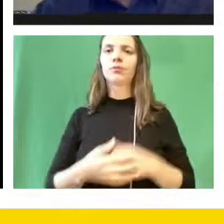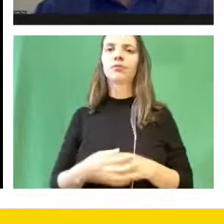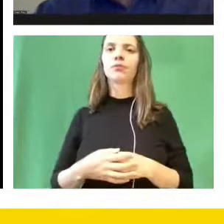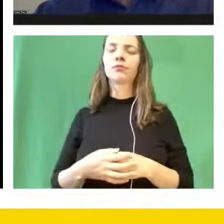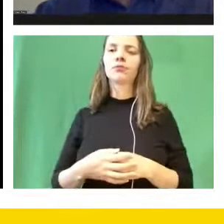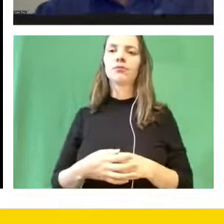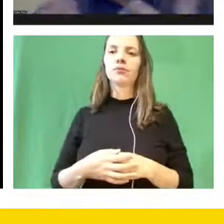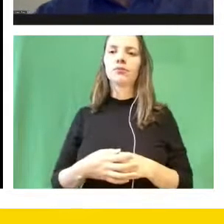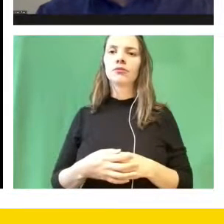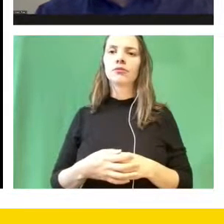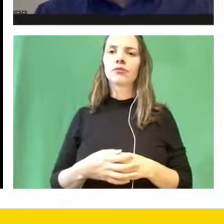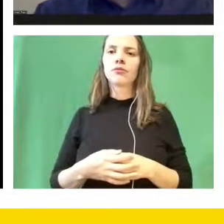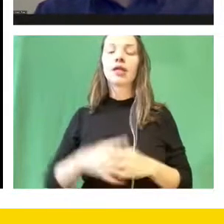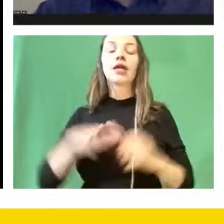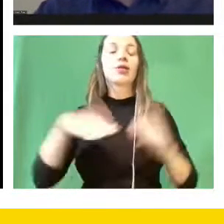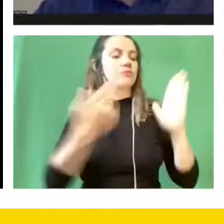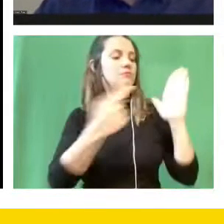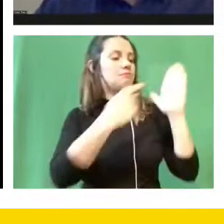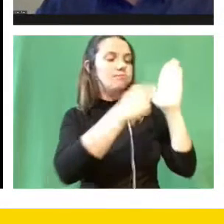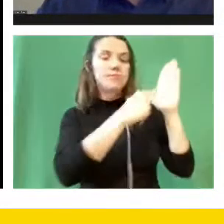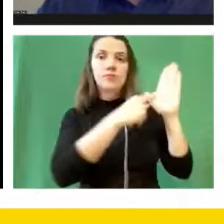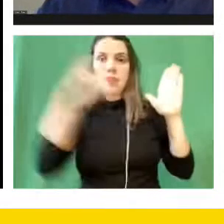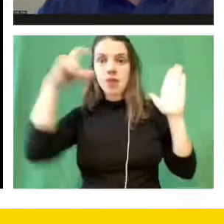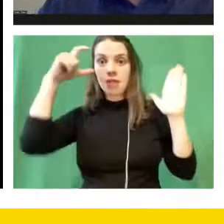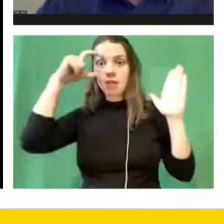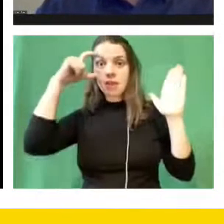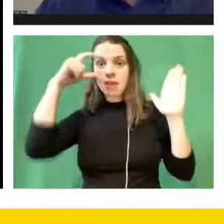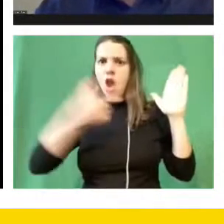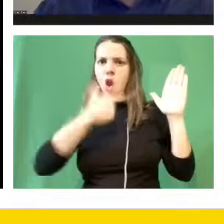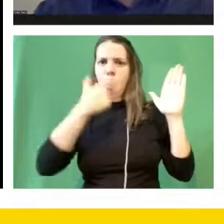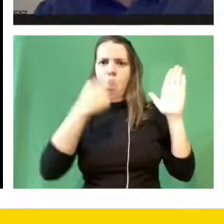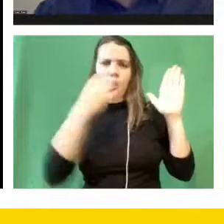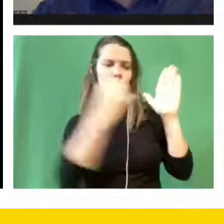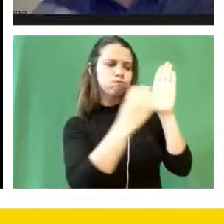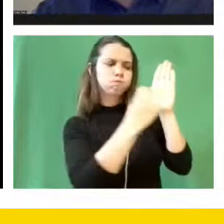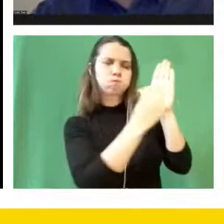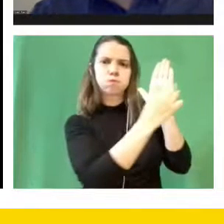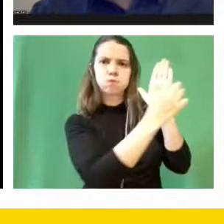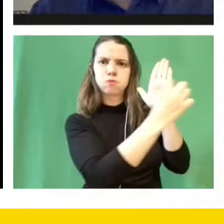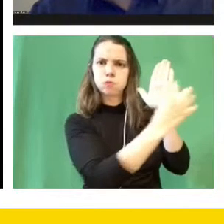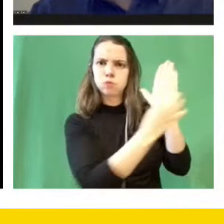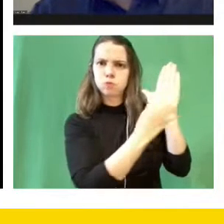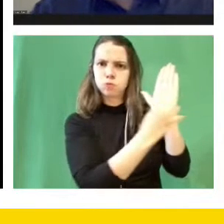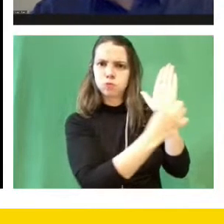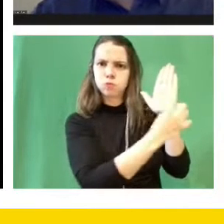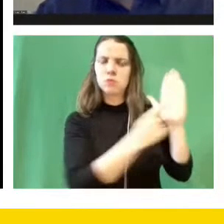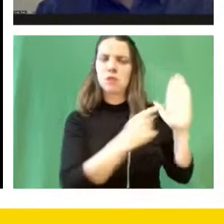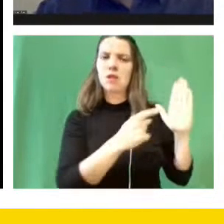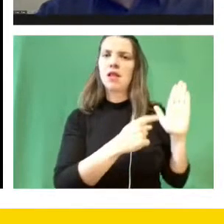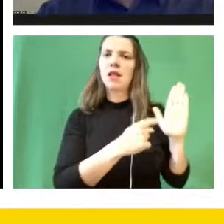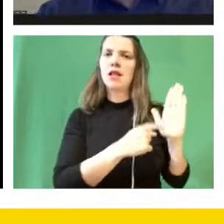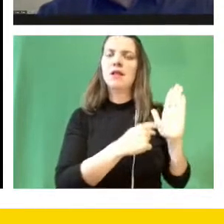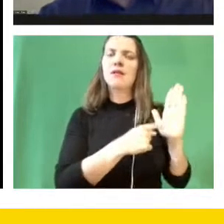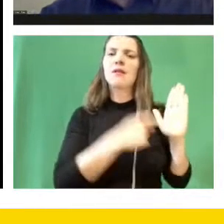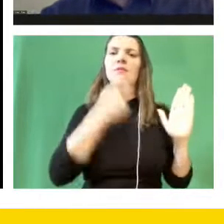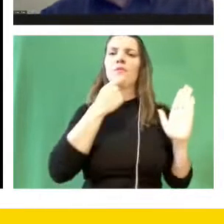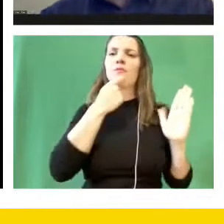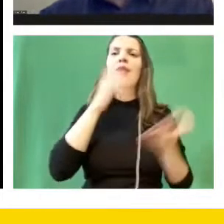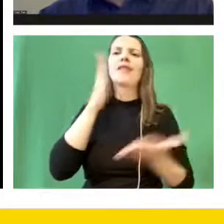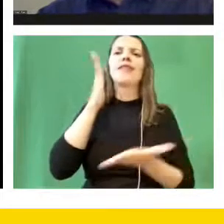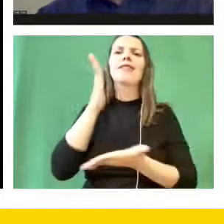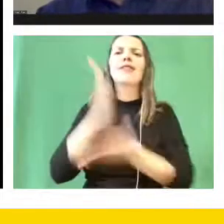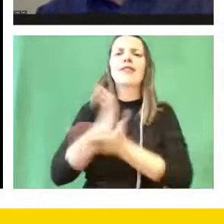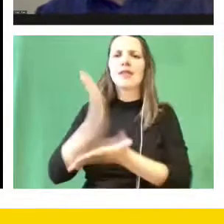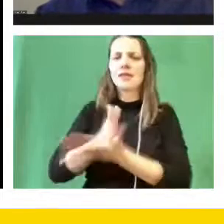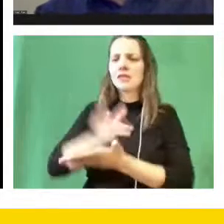El artículo 10, y lo destaco en rojo, en el fondo establece que los estados partes reafirman el derecho inherente de todos los seres